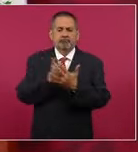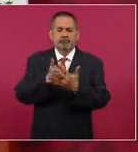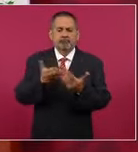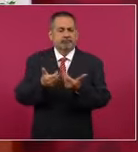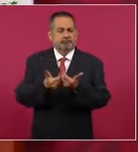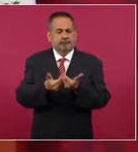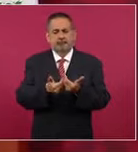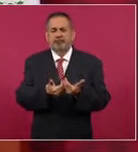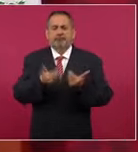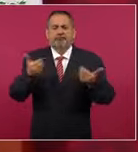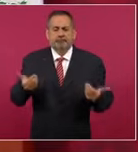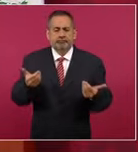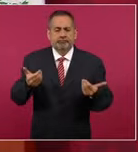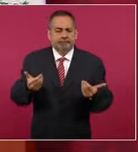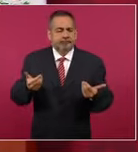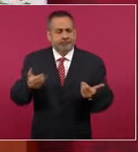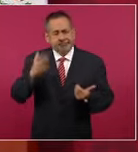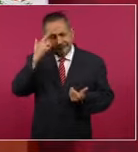el poder